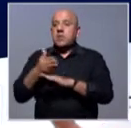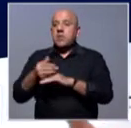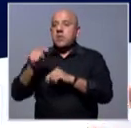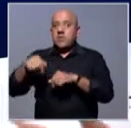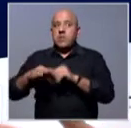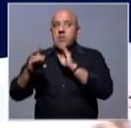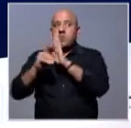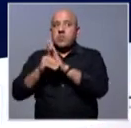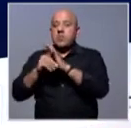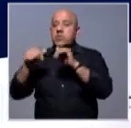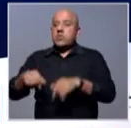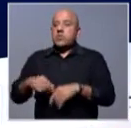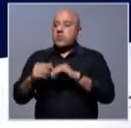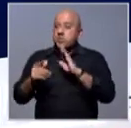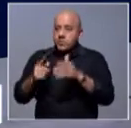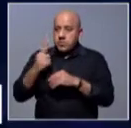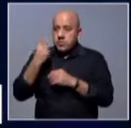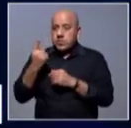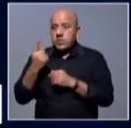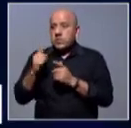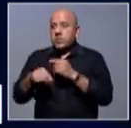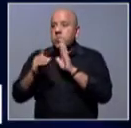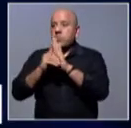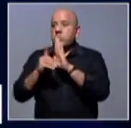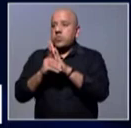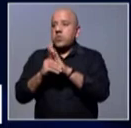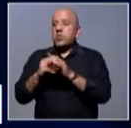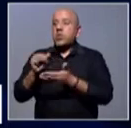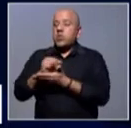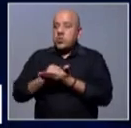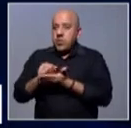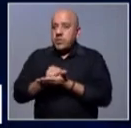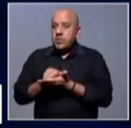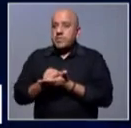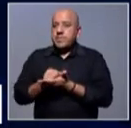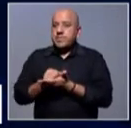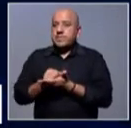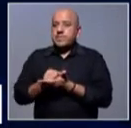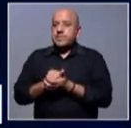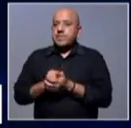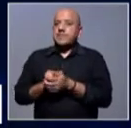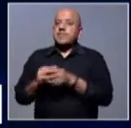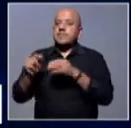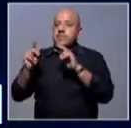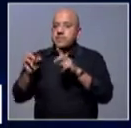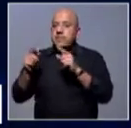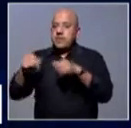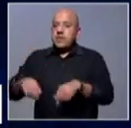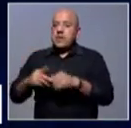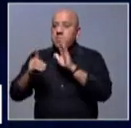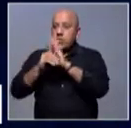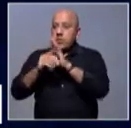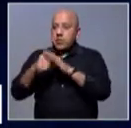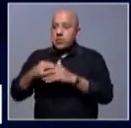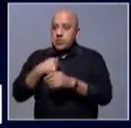documento que fue conocido a través primero de un documento borrador y sobre la base de ese documento nosotros